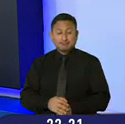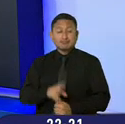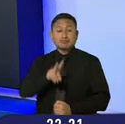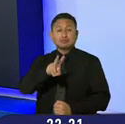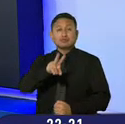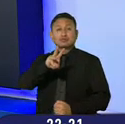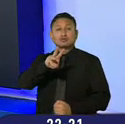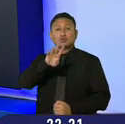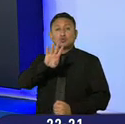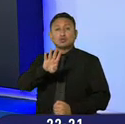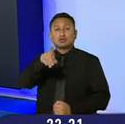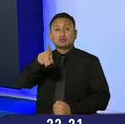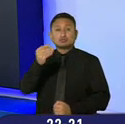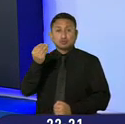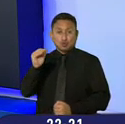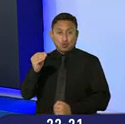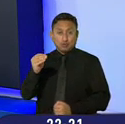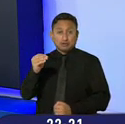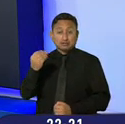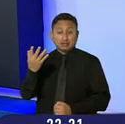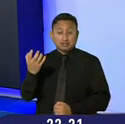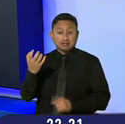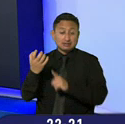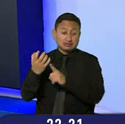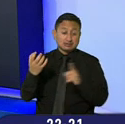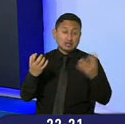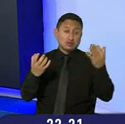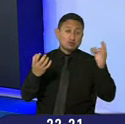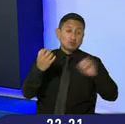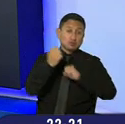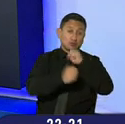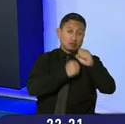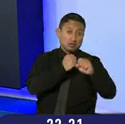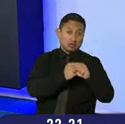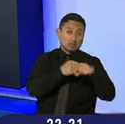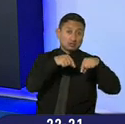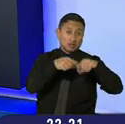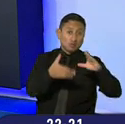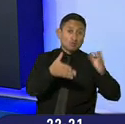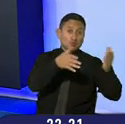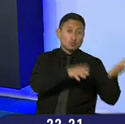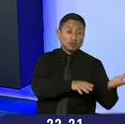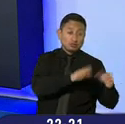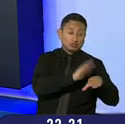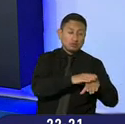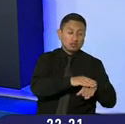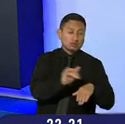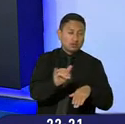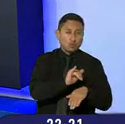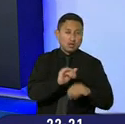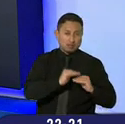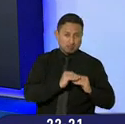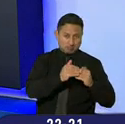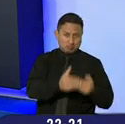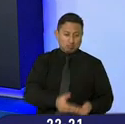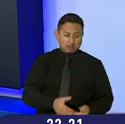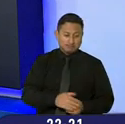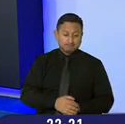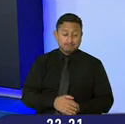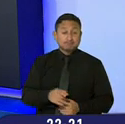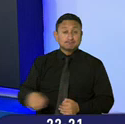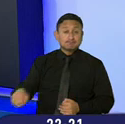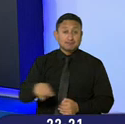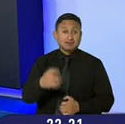264 adolescentes entre 15 y 19 años murieron por la misma causa. La prevención de esta problemática